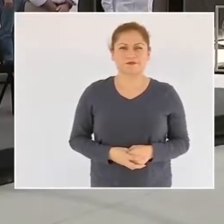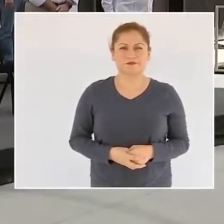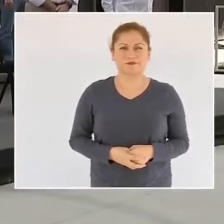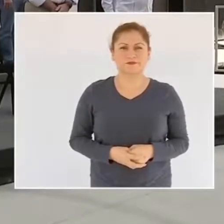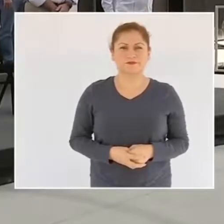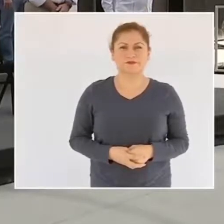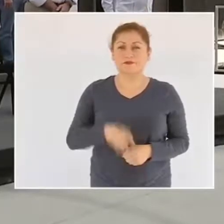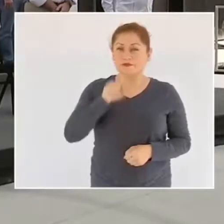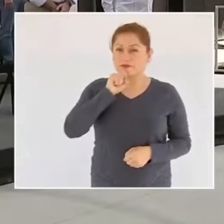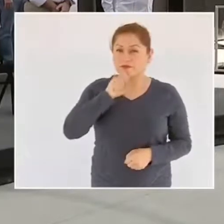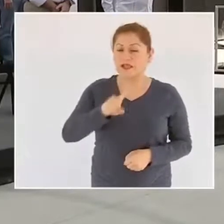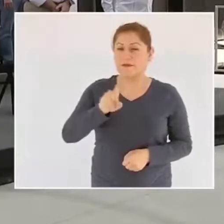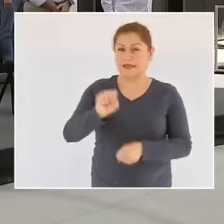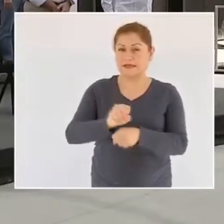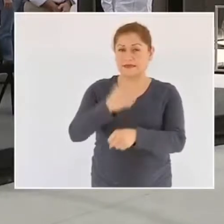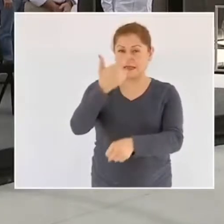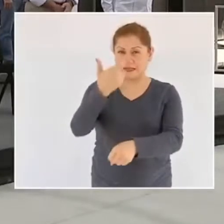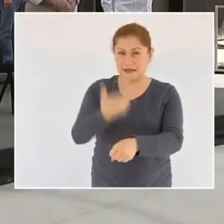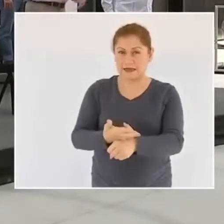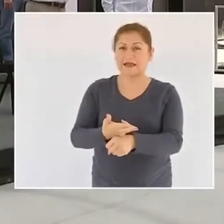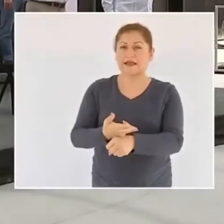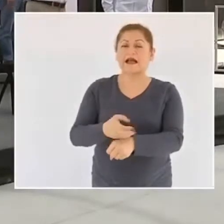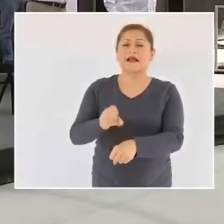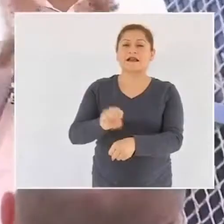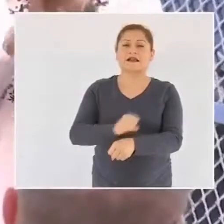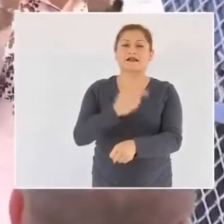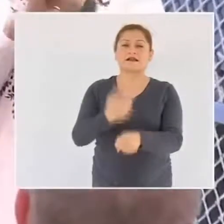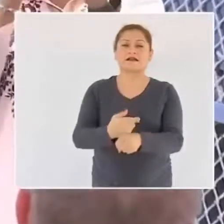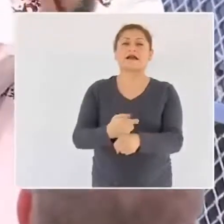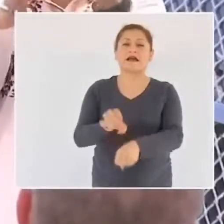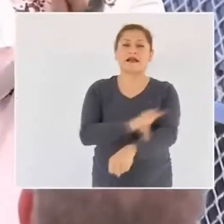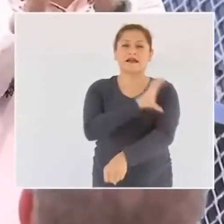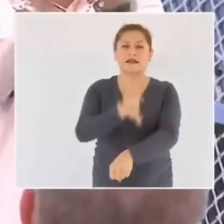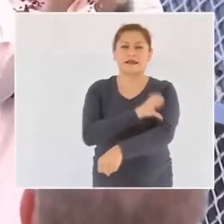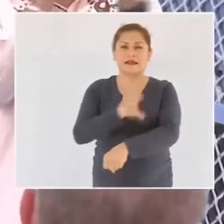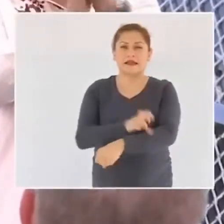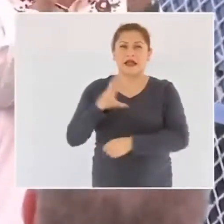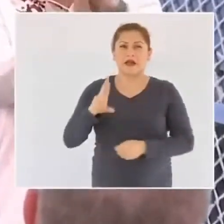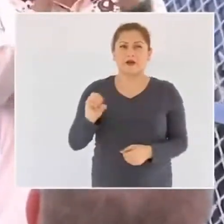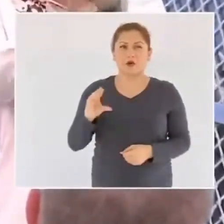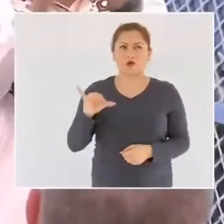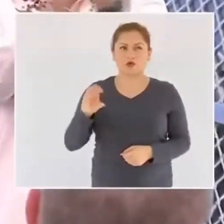La secretaria de Energía, Rocío Nale García.